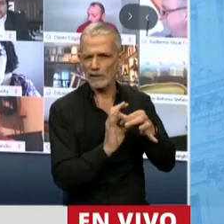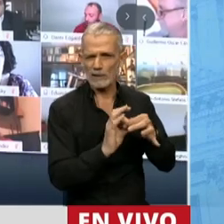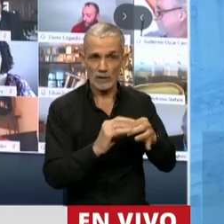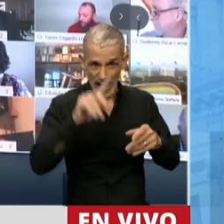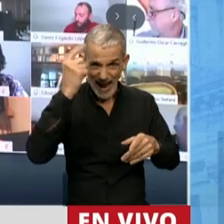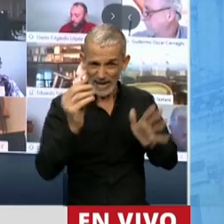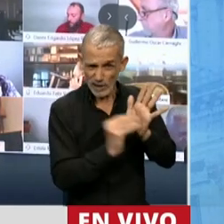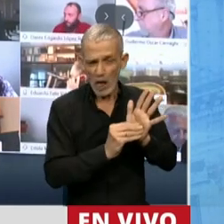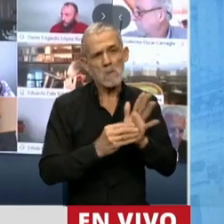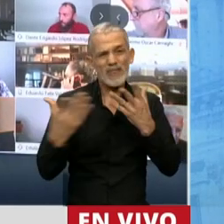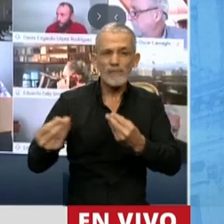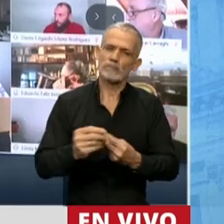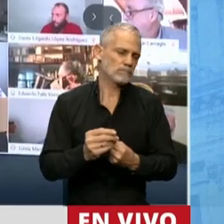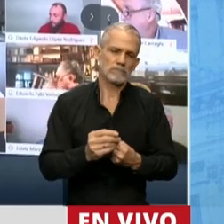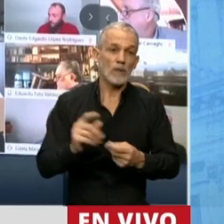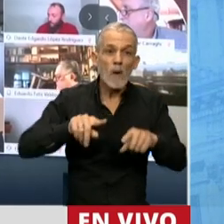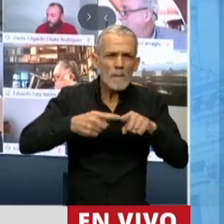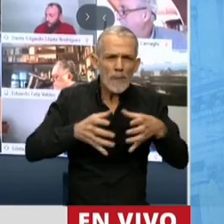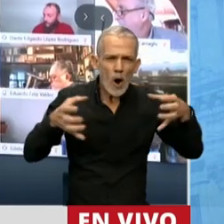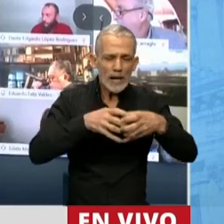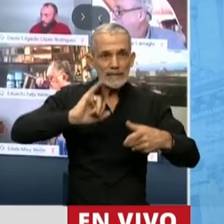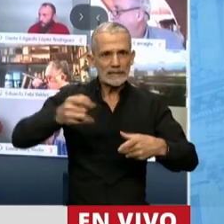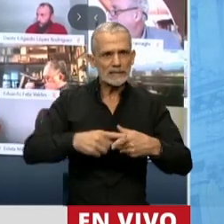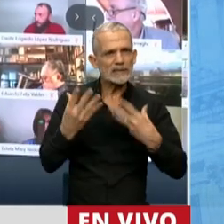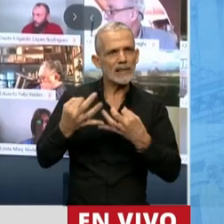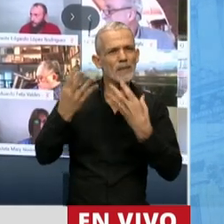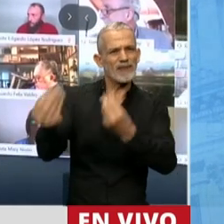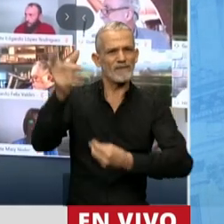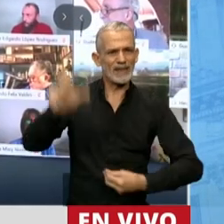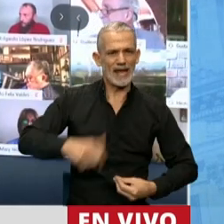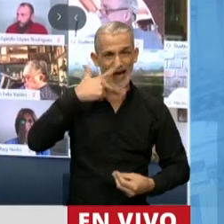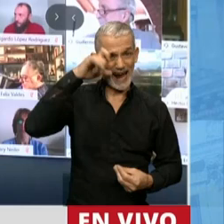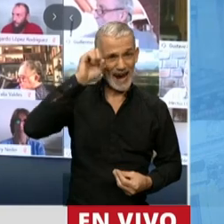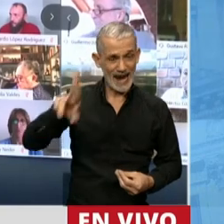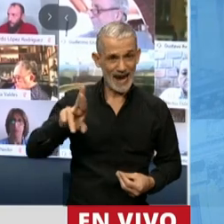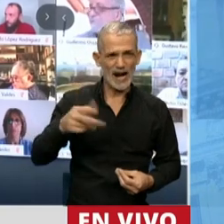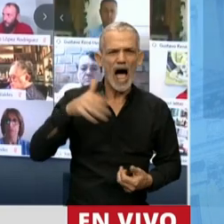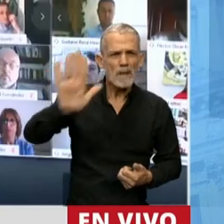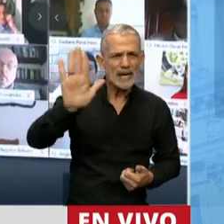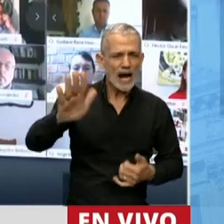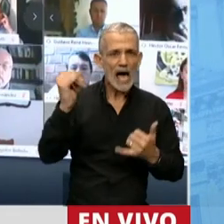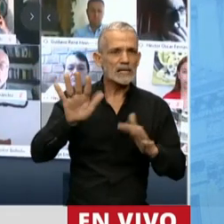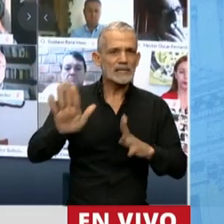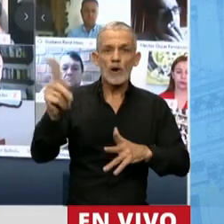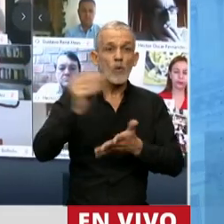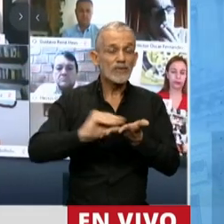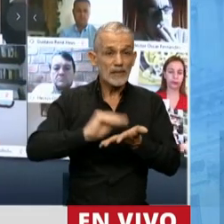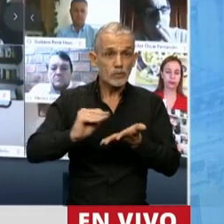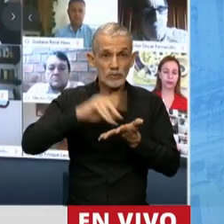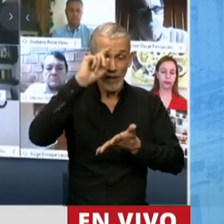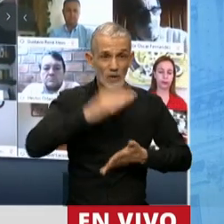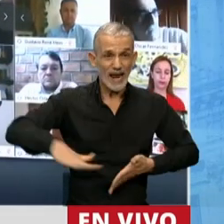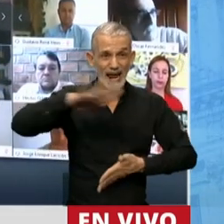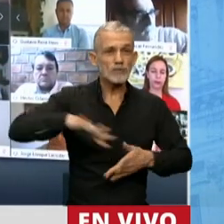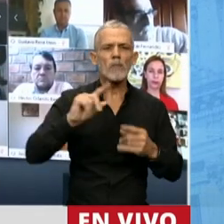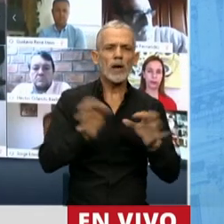que queremos que lo haga es el sistema político argentino. No puede ser amenazado un diputado de la